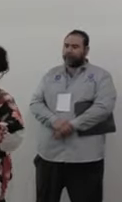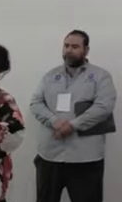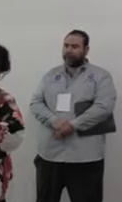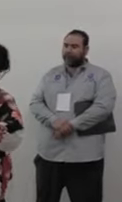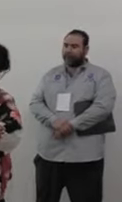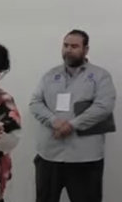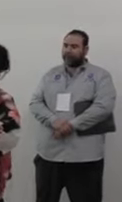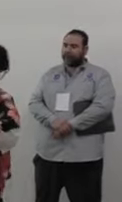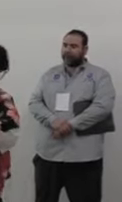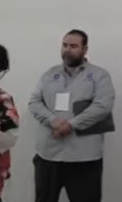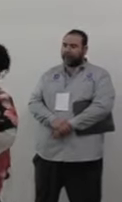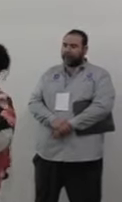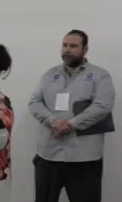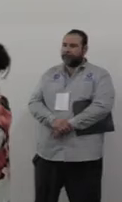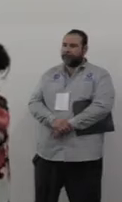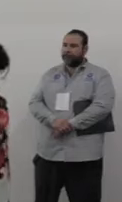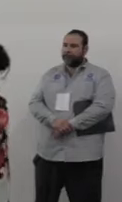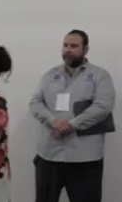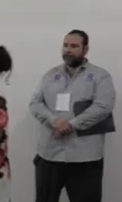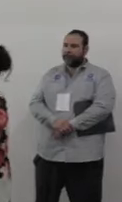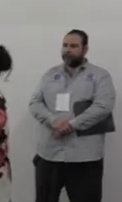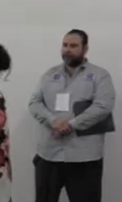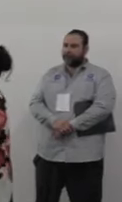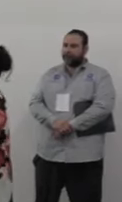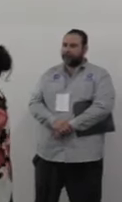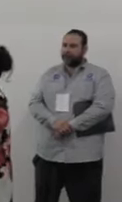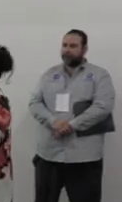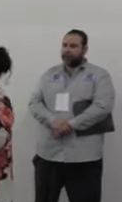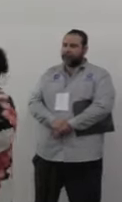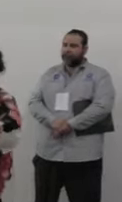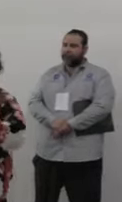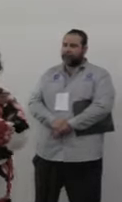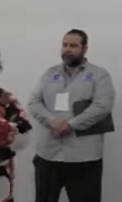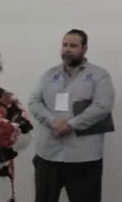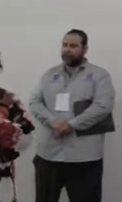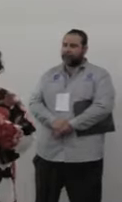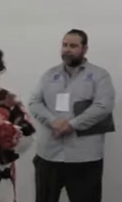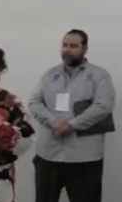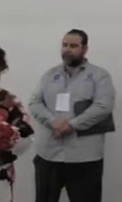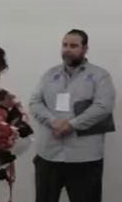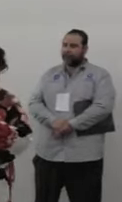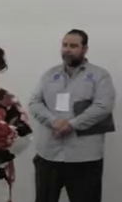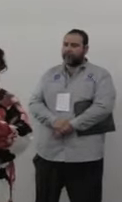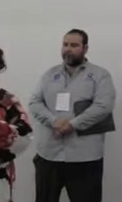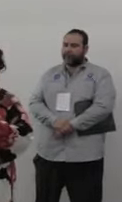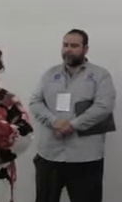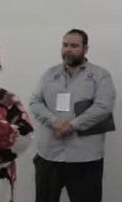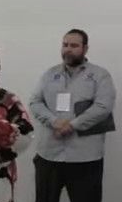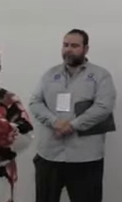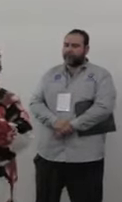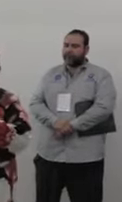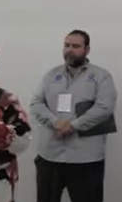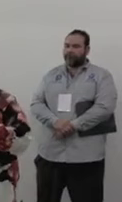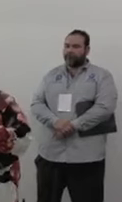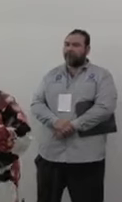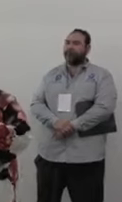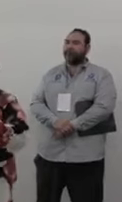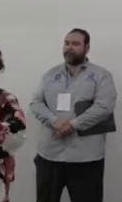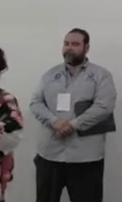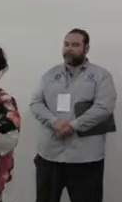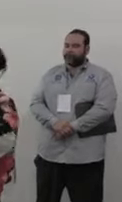mayor desarrollo. Es por dos cuestiones. La primera, por la inclusión de la mujer, porque la mujer ya está en el